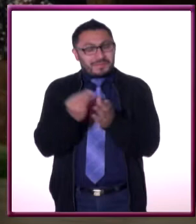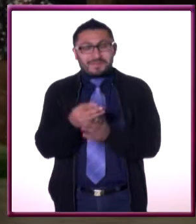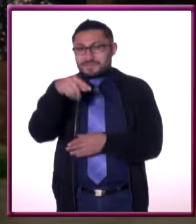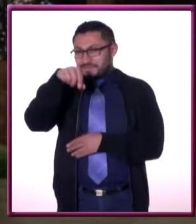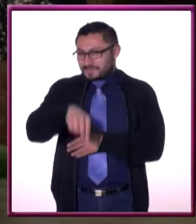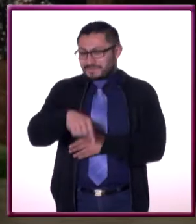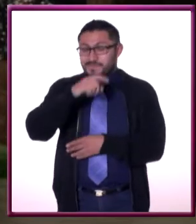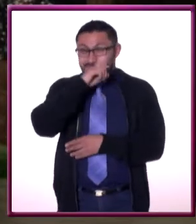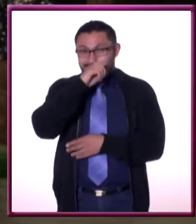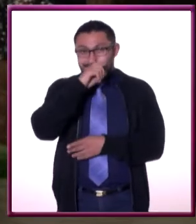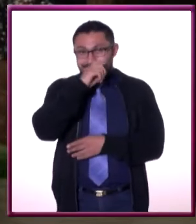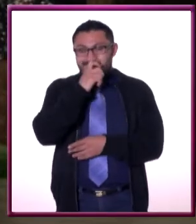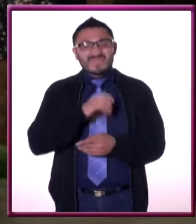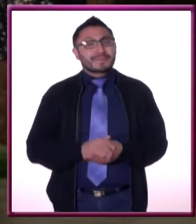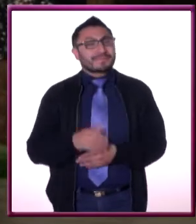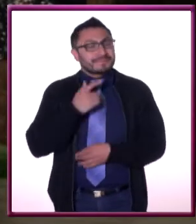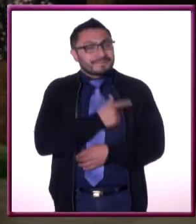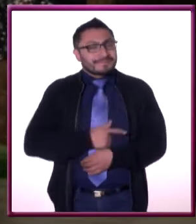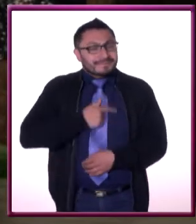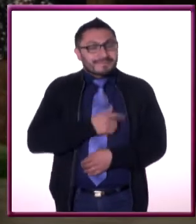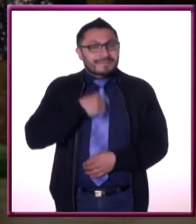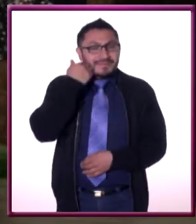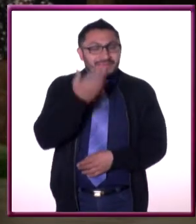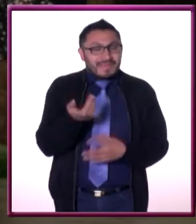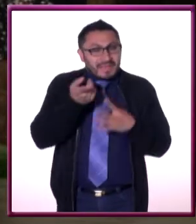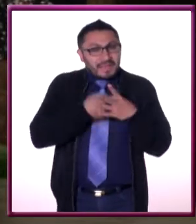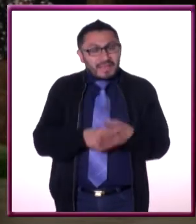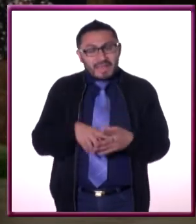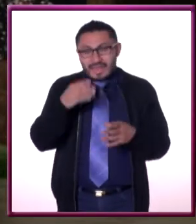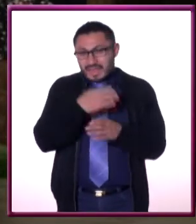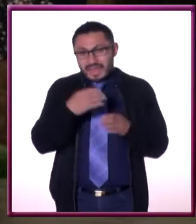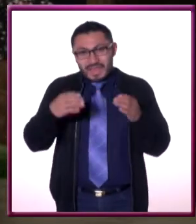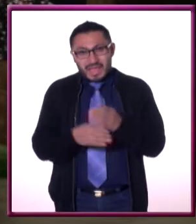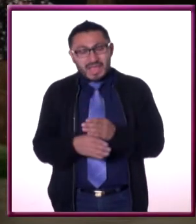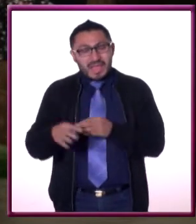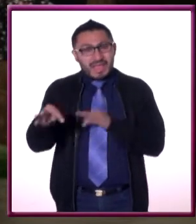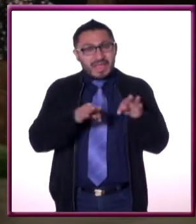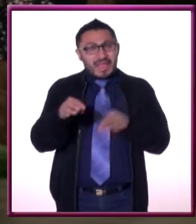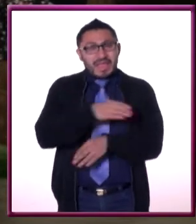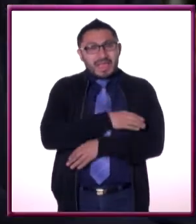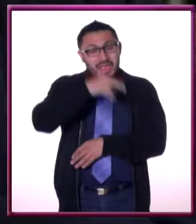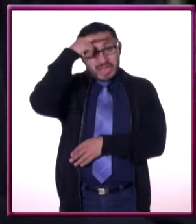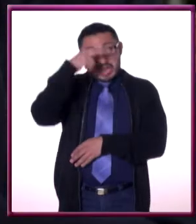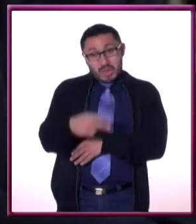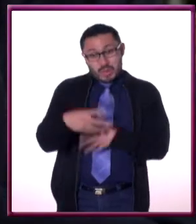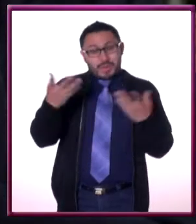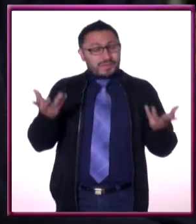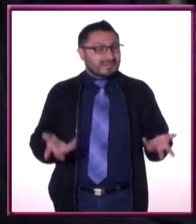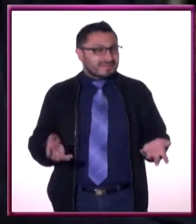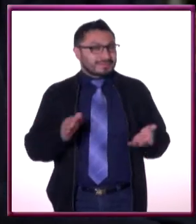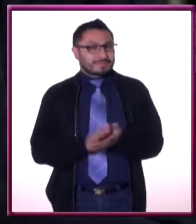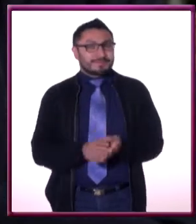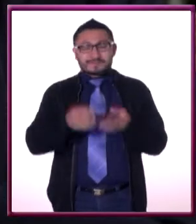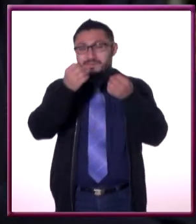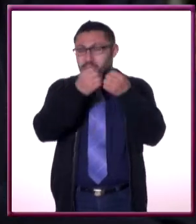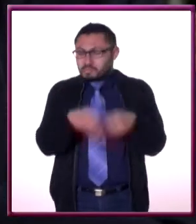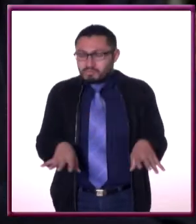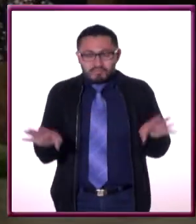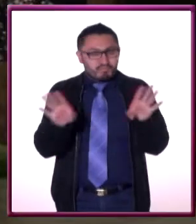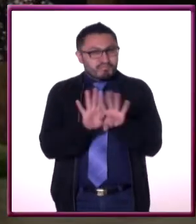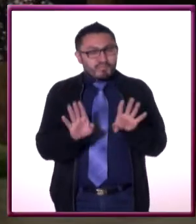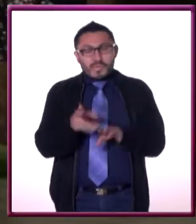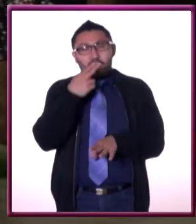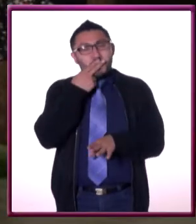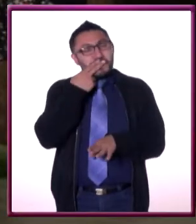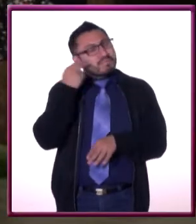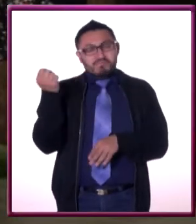charla, me gustaría empezar con los productos de la agricultura mexicana que hemos estado perdiendo, que hemos estado dejando